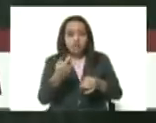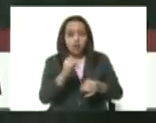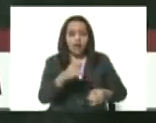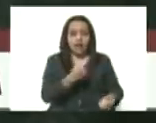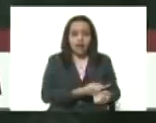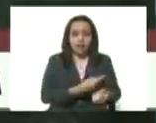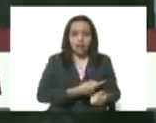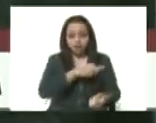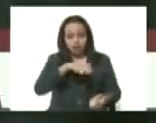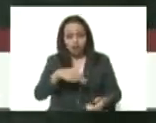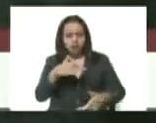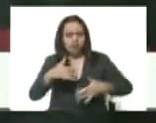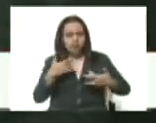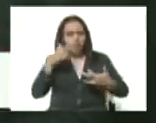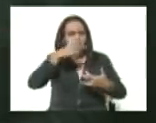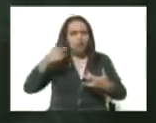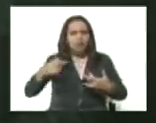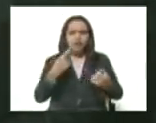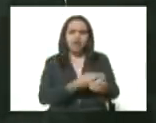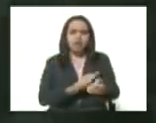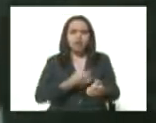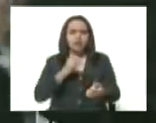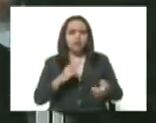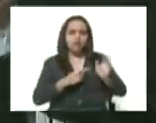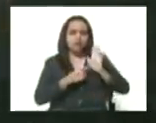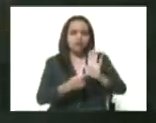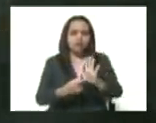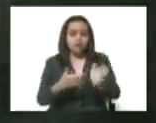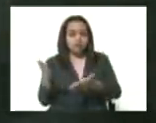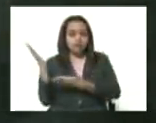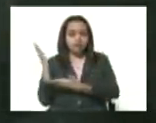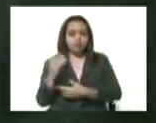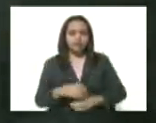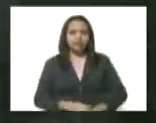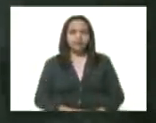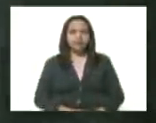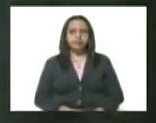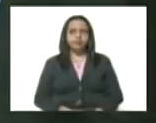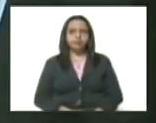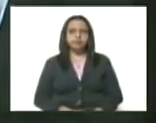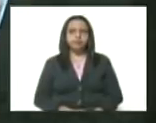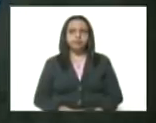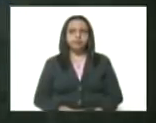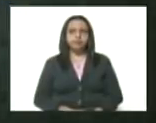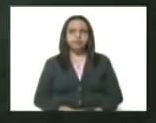y así lo sentimos, somos pueblos hermanos y esto es una demostración de ello. Adelante.